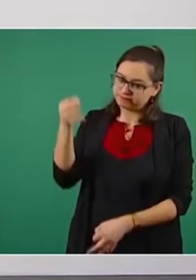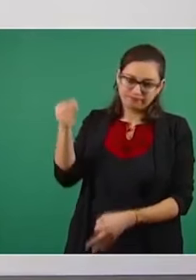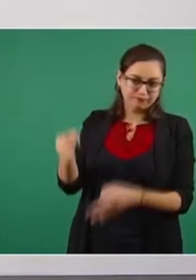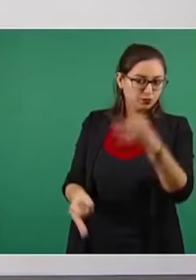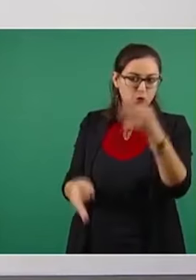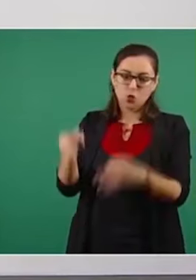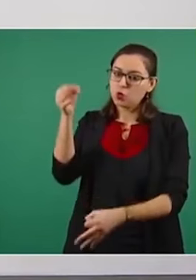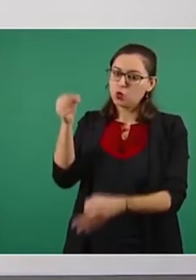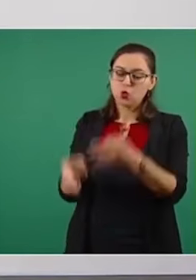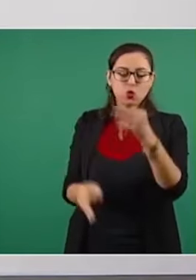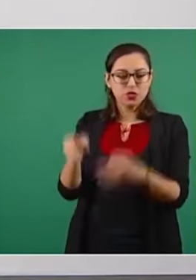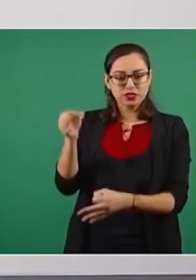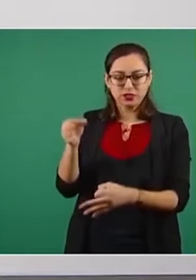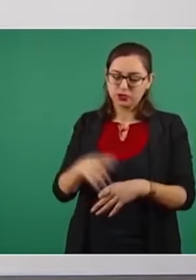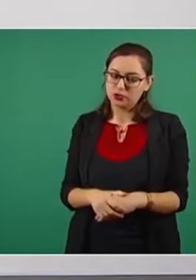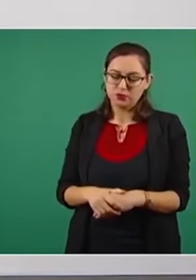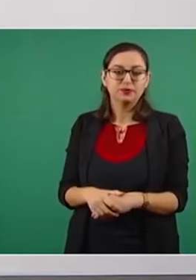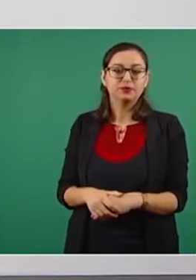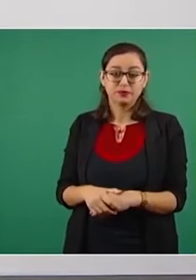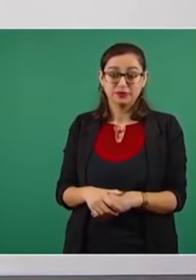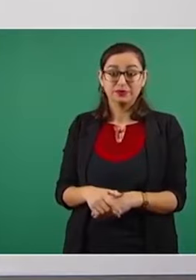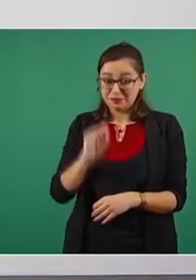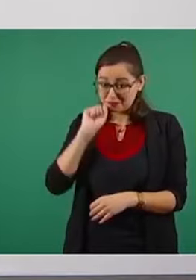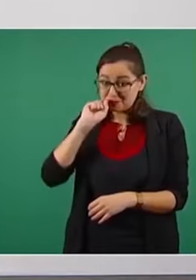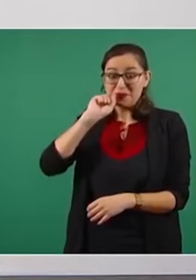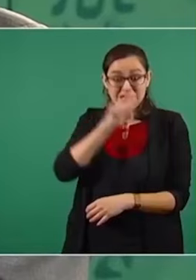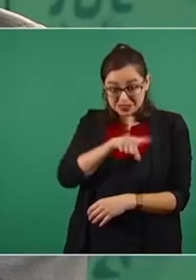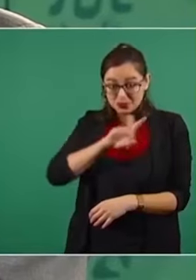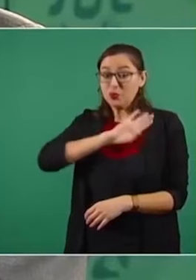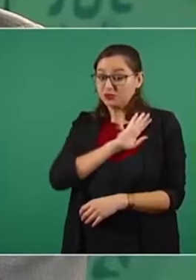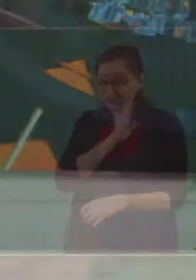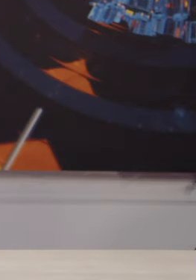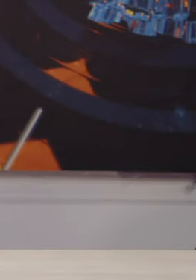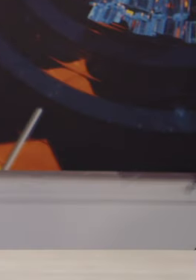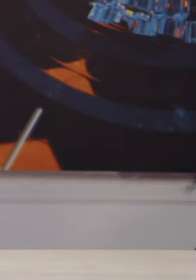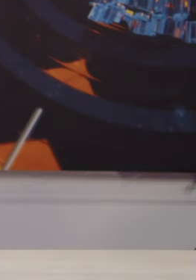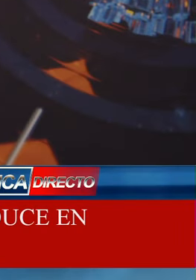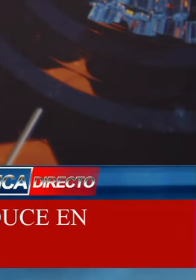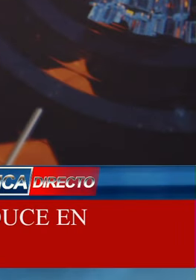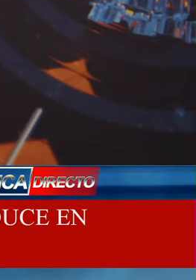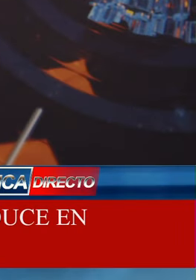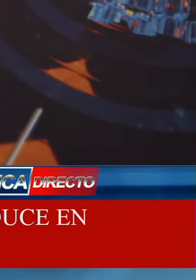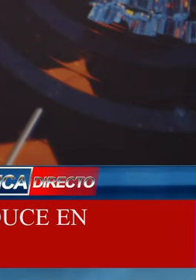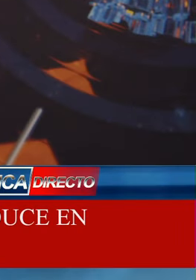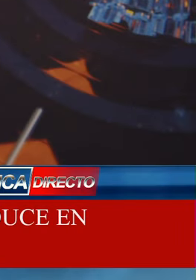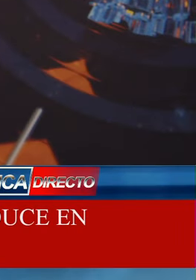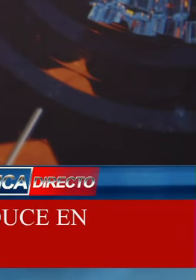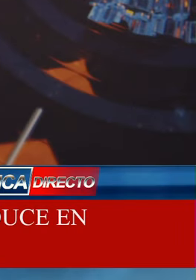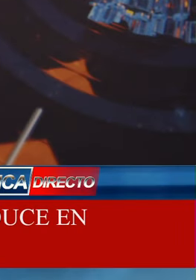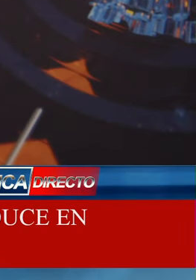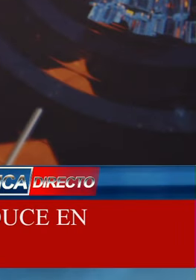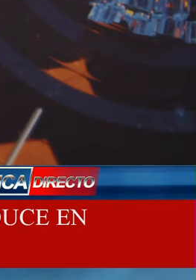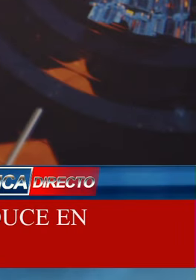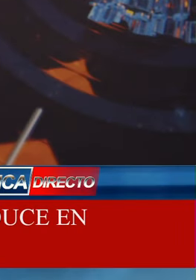controversia las autoridades destacan que está en marcha una nueva jornada Nacional de búsqueda En definitiva lo que está pasando en